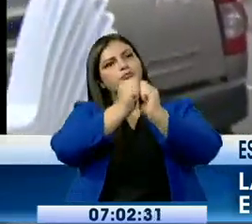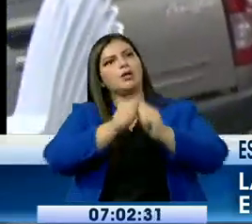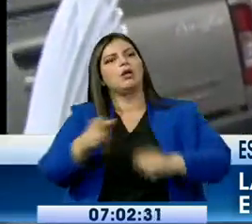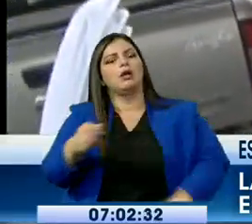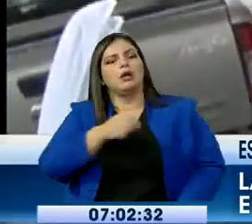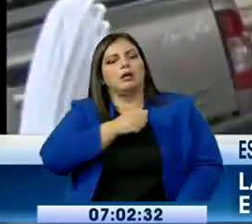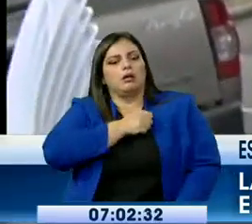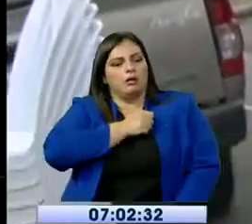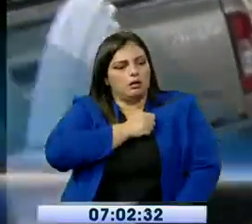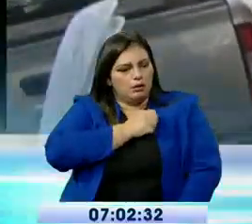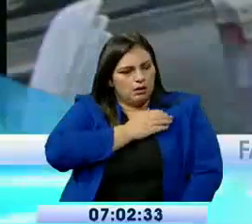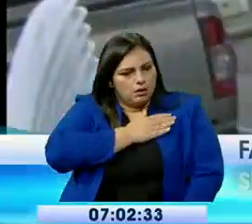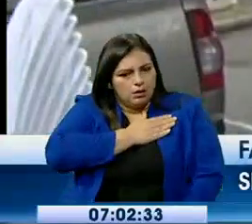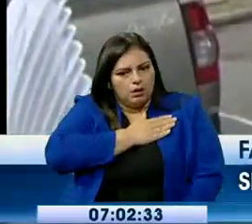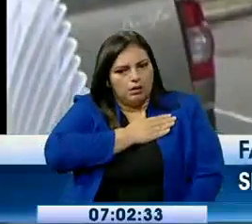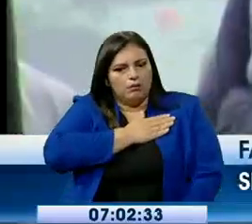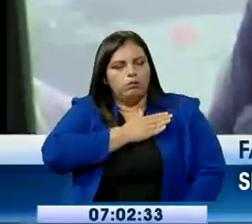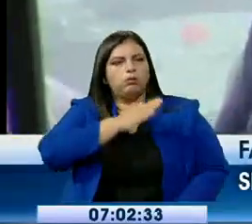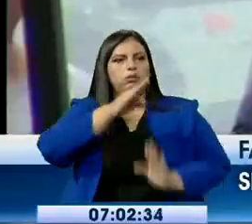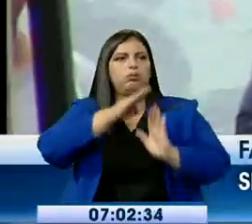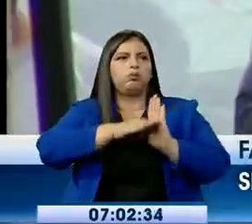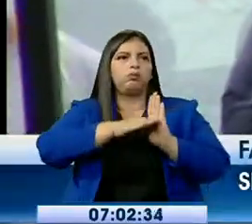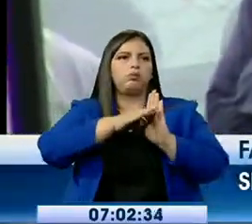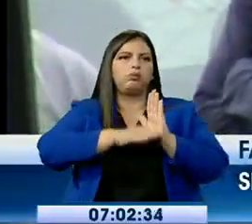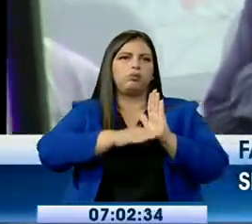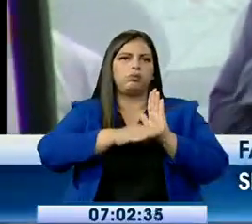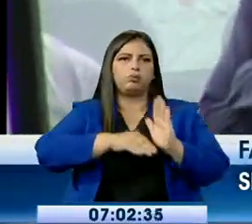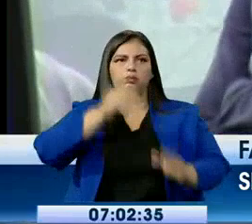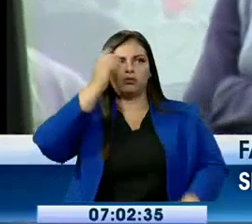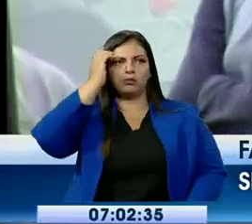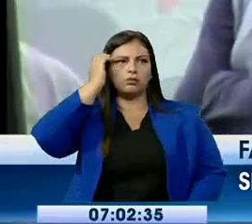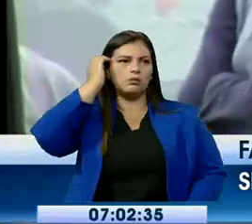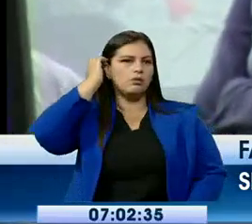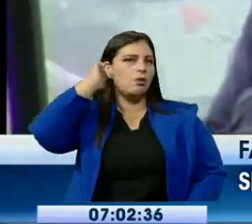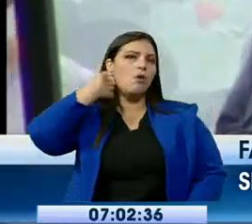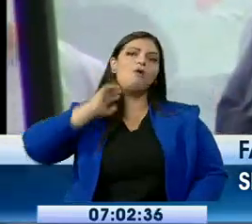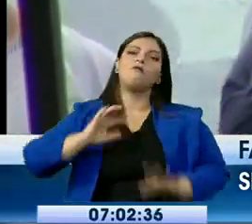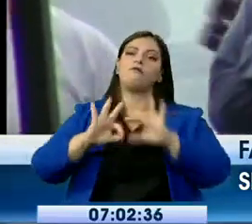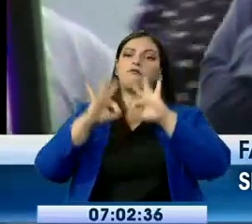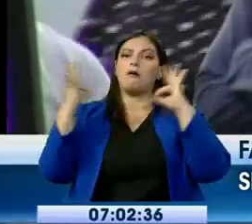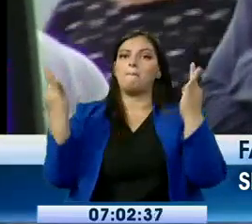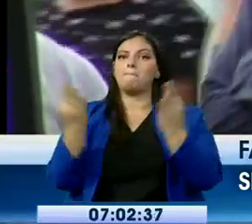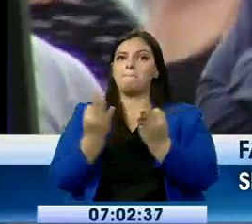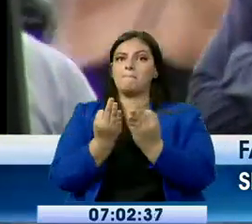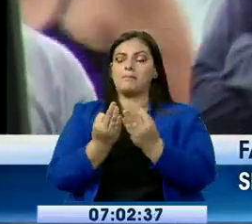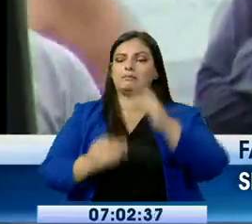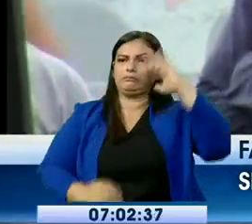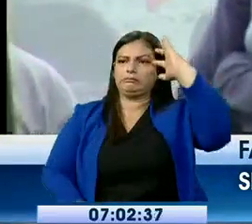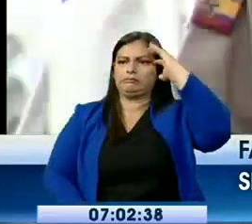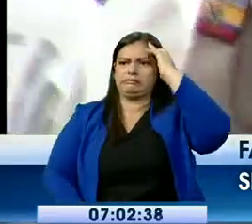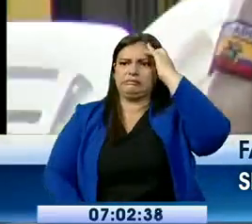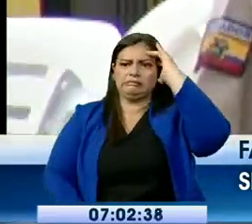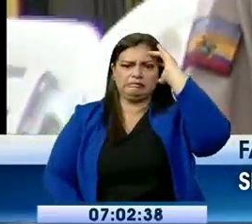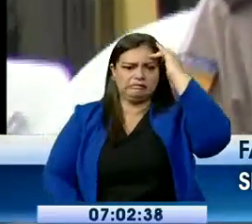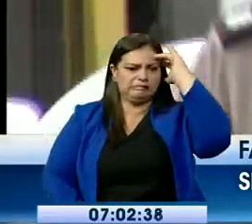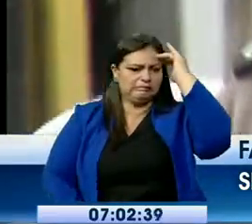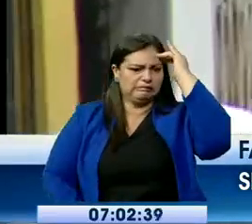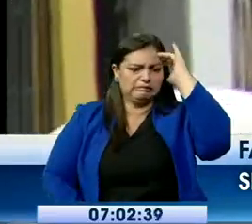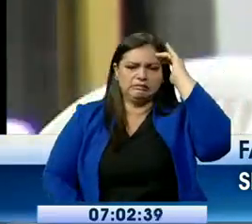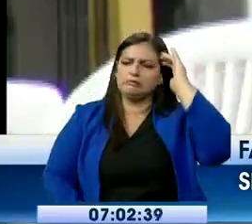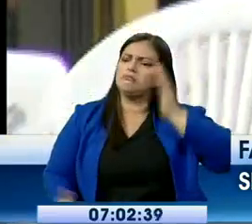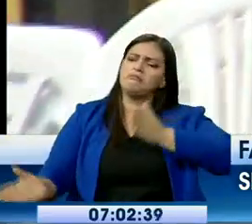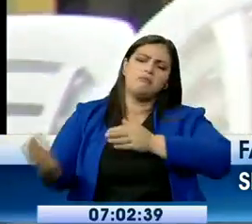Liriano fue internado de emergencia y su condición, según su esposa, aparentaba ser estable. Sin embargo,